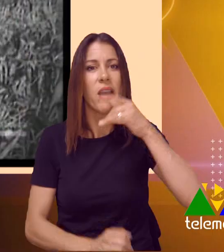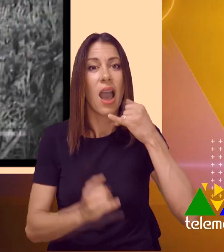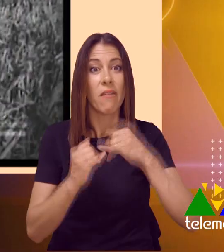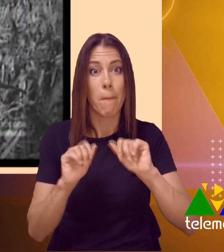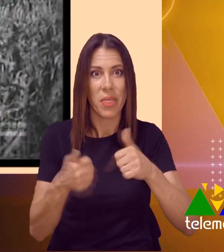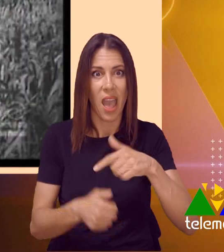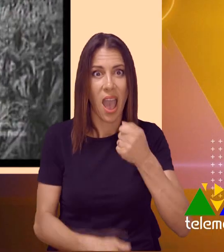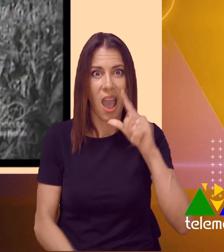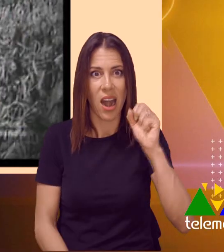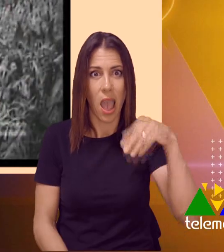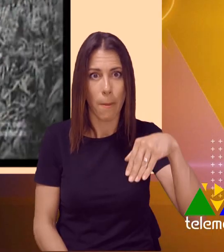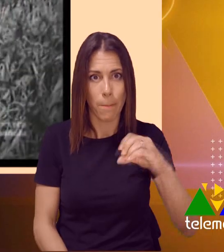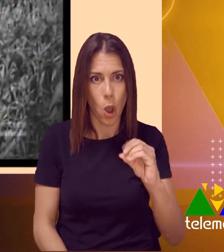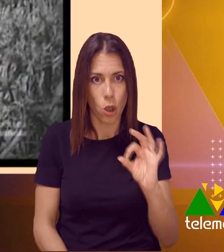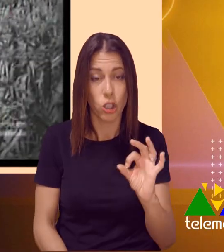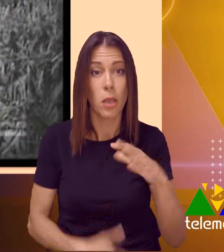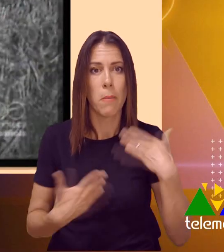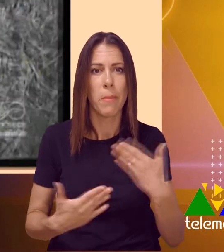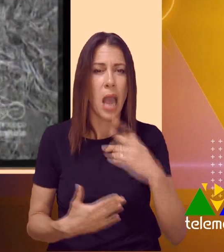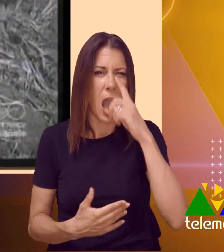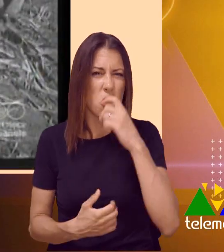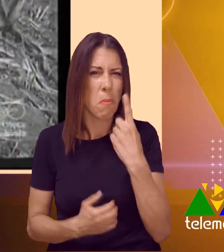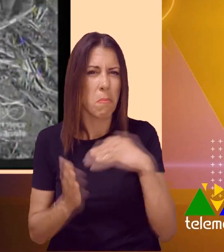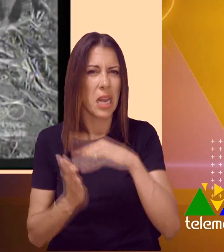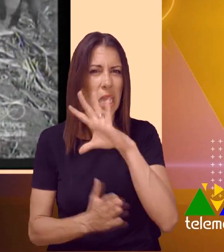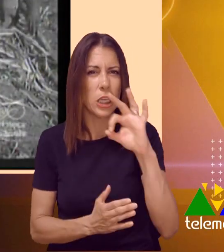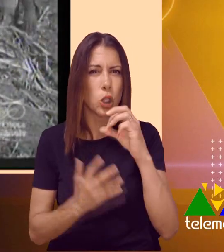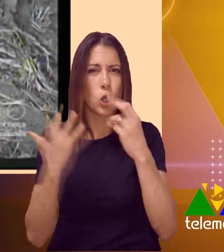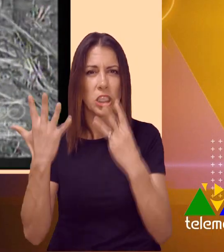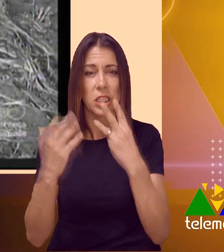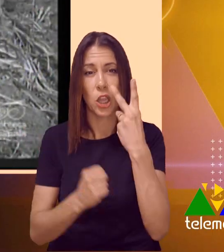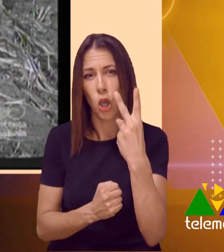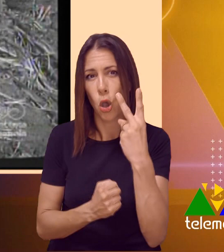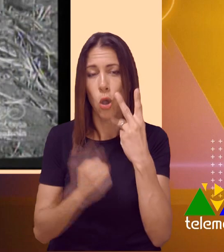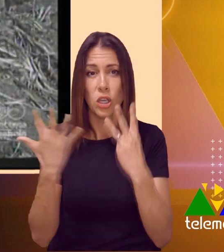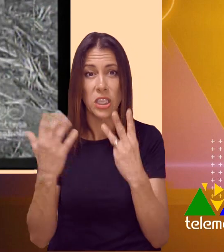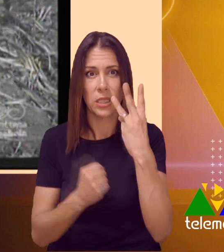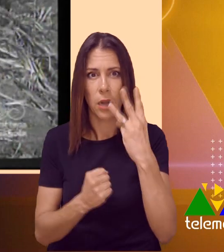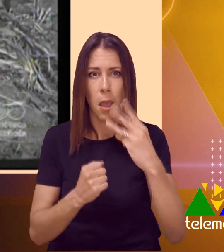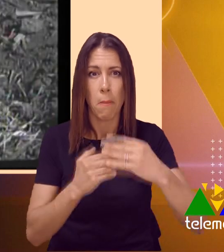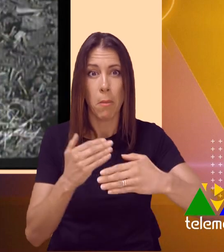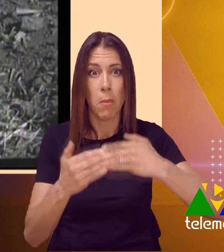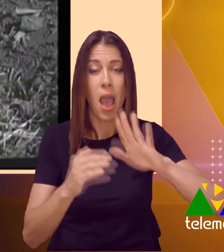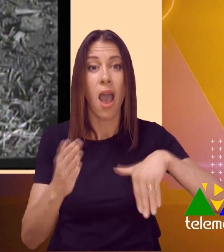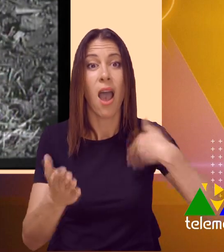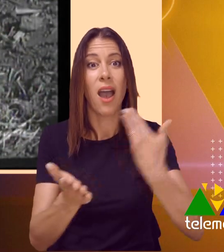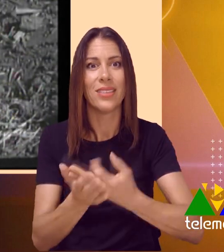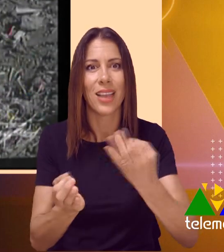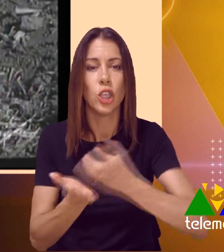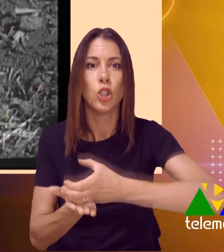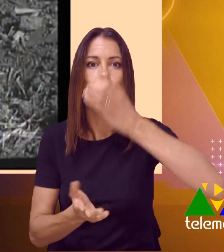Álamos, y a partir de 1582-83 se prolonga para llevarla hasta Torrenueva y meter en